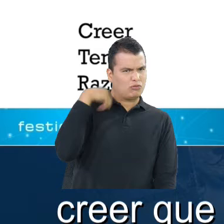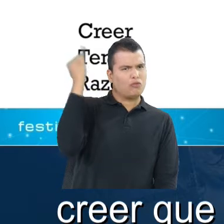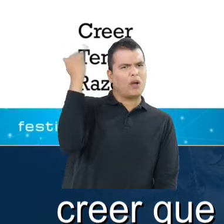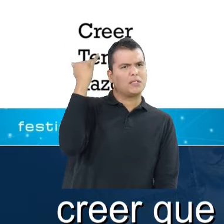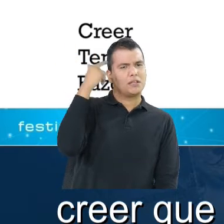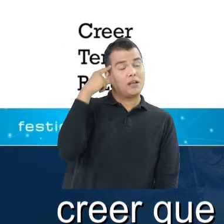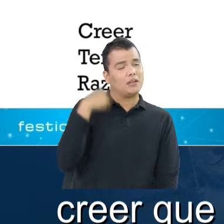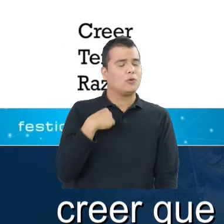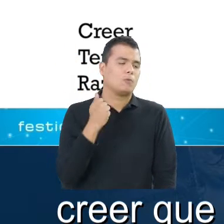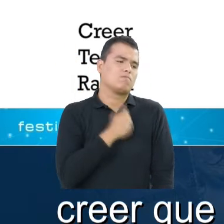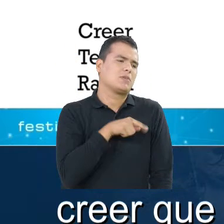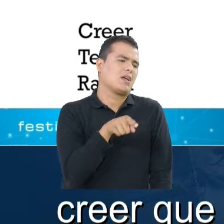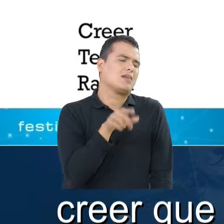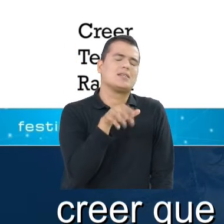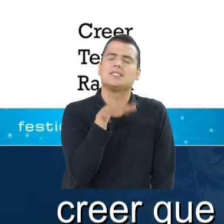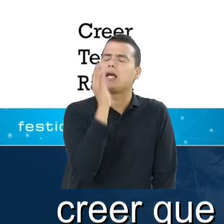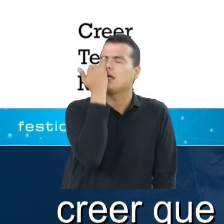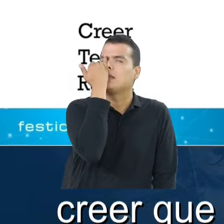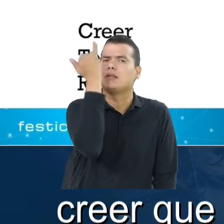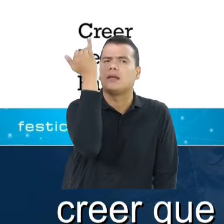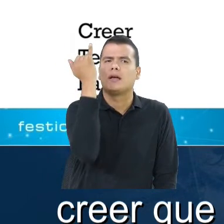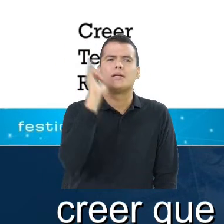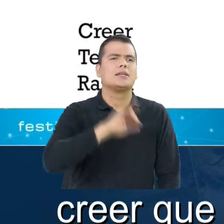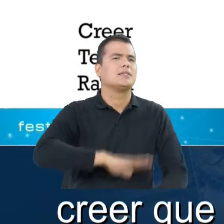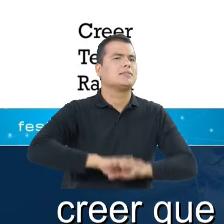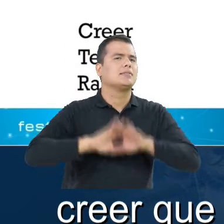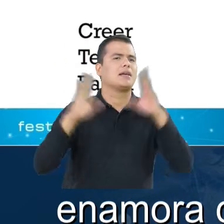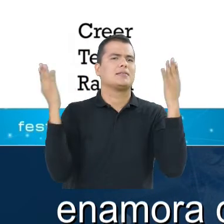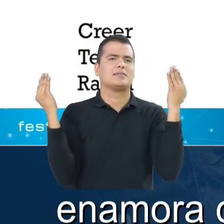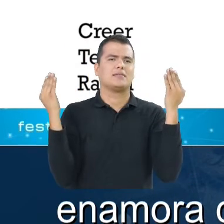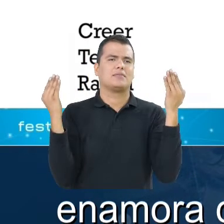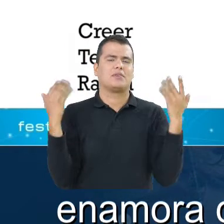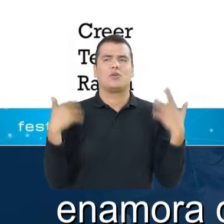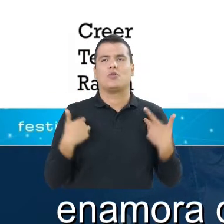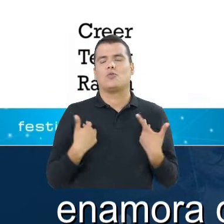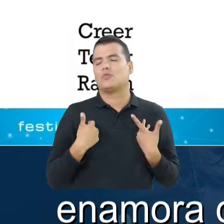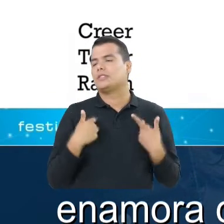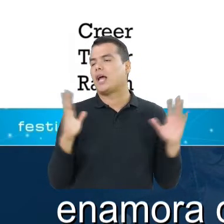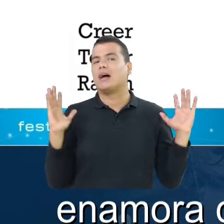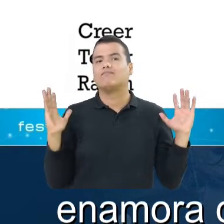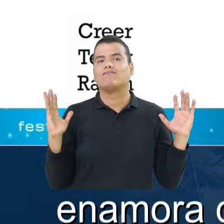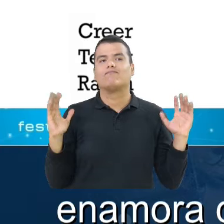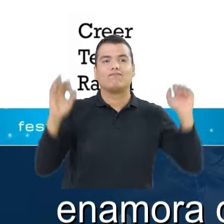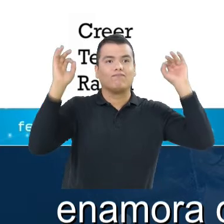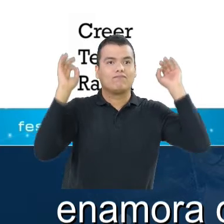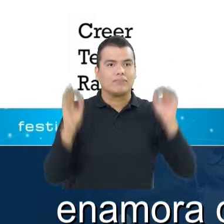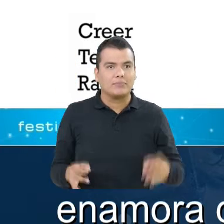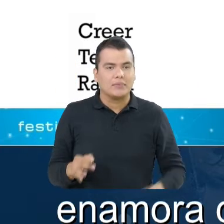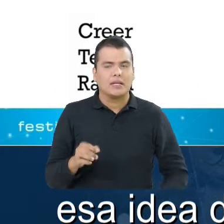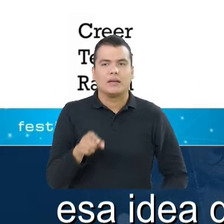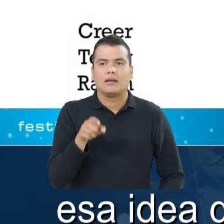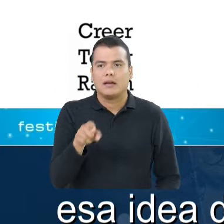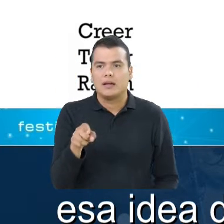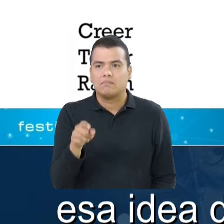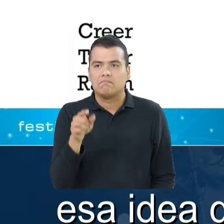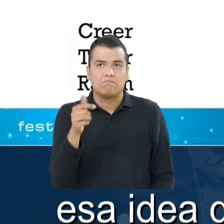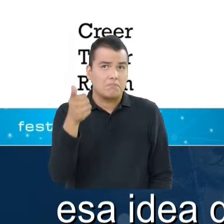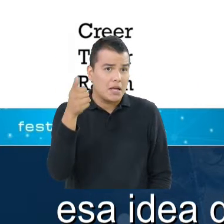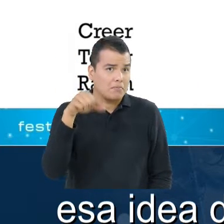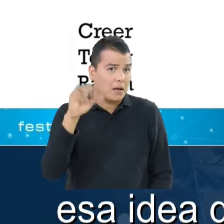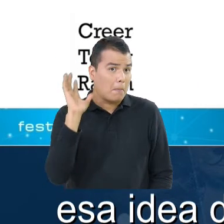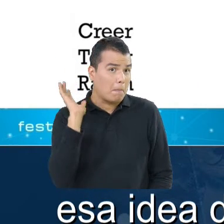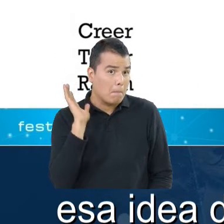de su producto y se enamora de esa idea, de su idea, tanto que es muy ciego y no puede identificar si realmente ese producto es bueno